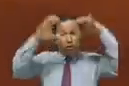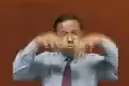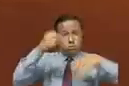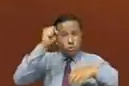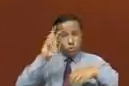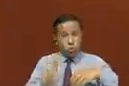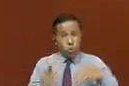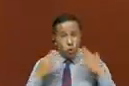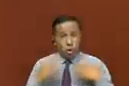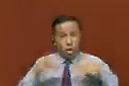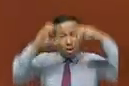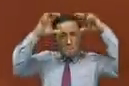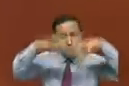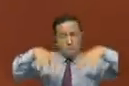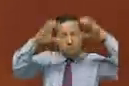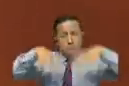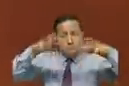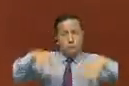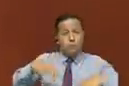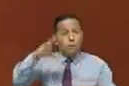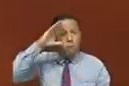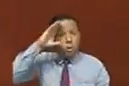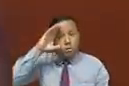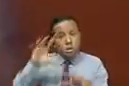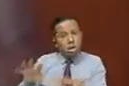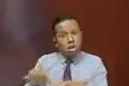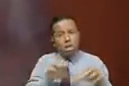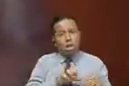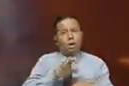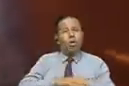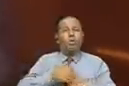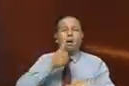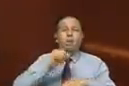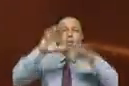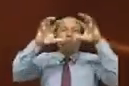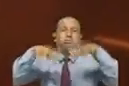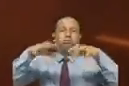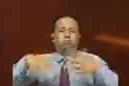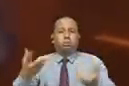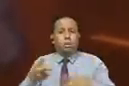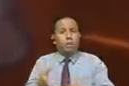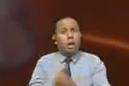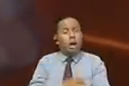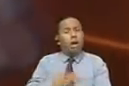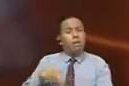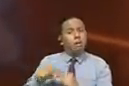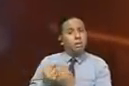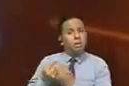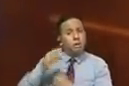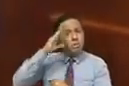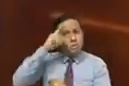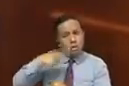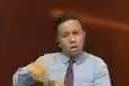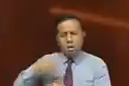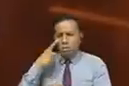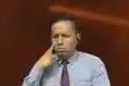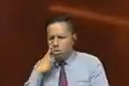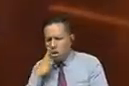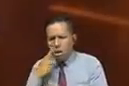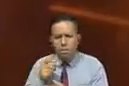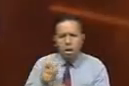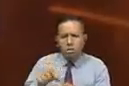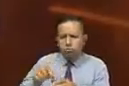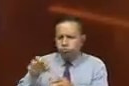sur de Guayaquil. La Policía Nacional se retiró, como también los elementos de criminalística que recogieron todos los indicios